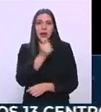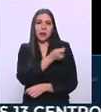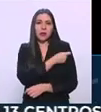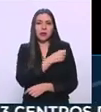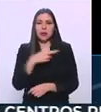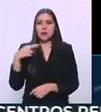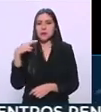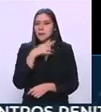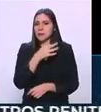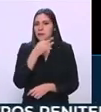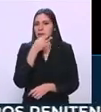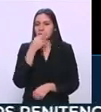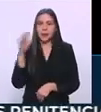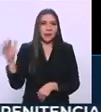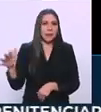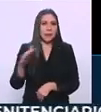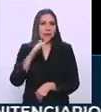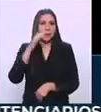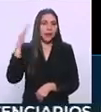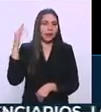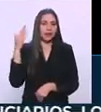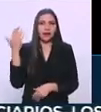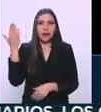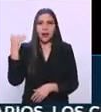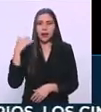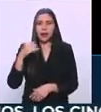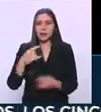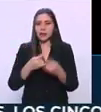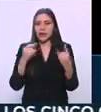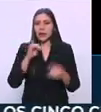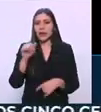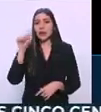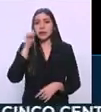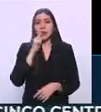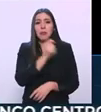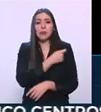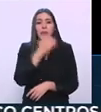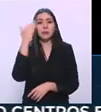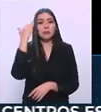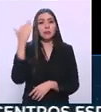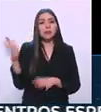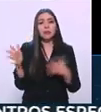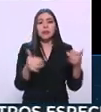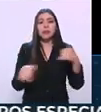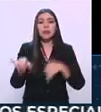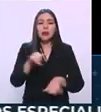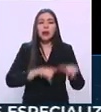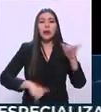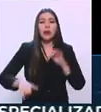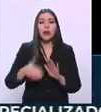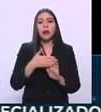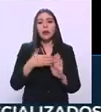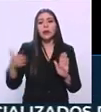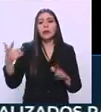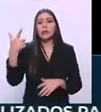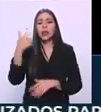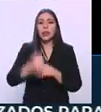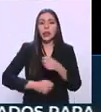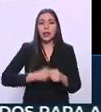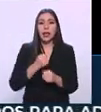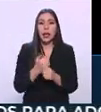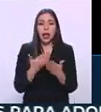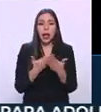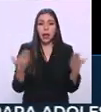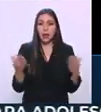una velocidad inédita históricamente, porque generalmente las vacunas se tardaban hasta 7 años y ahorita en el lapso de unos meses,